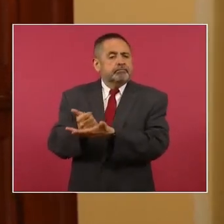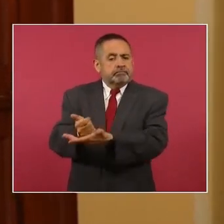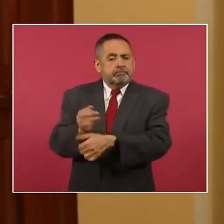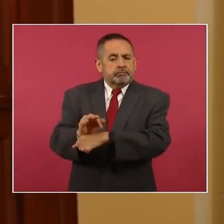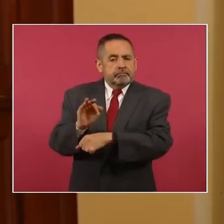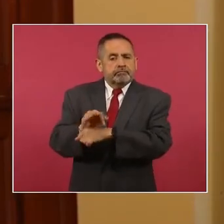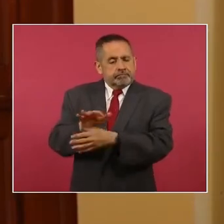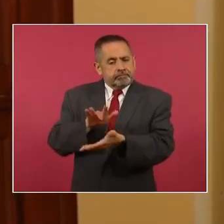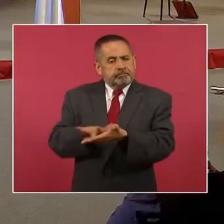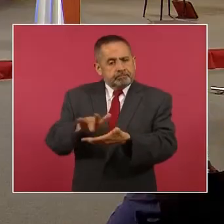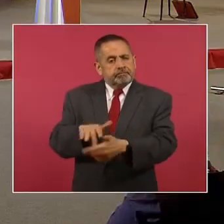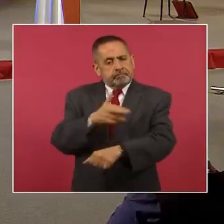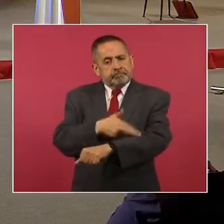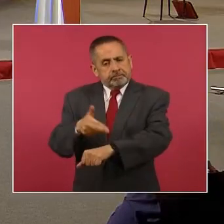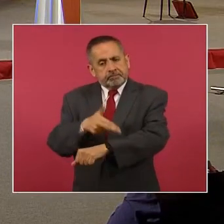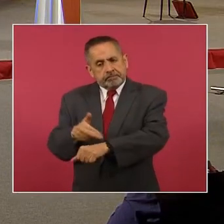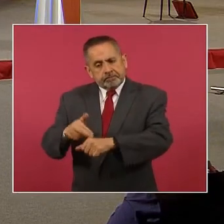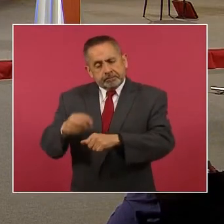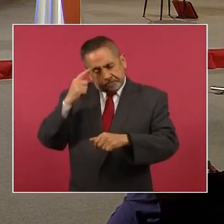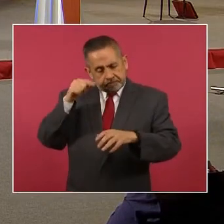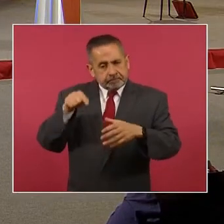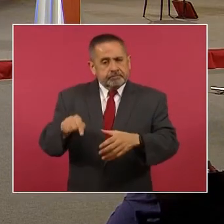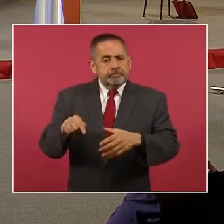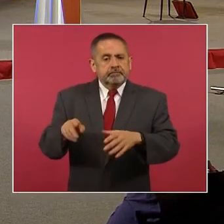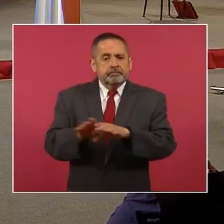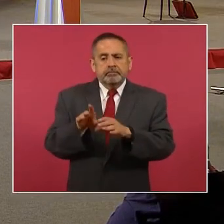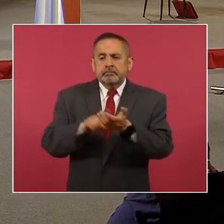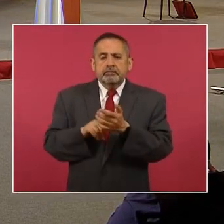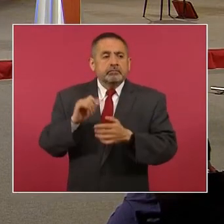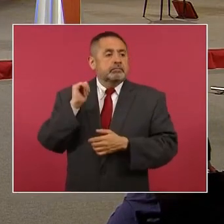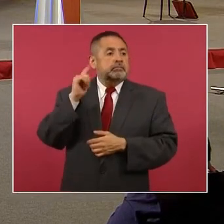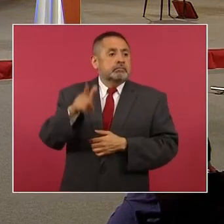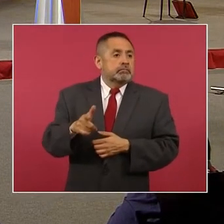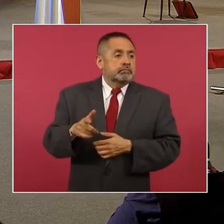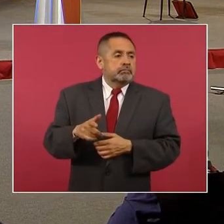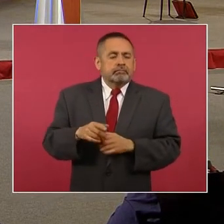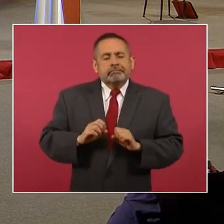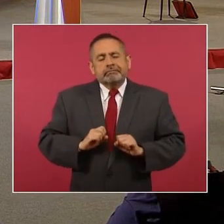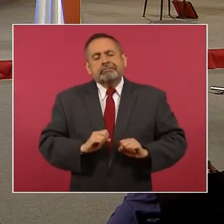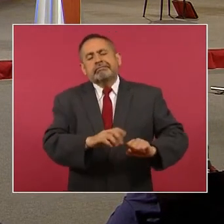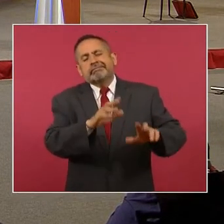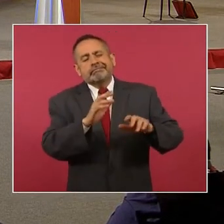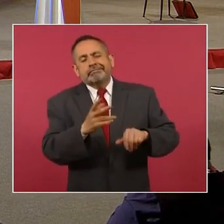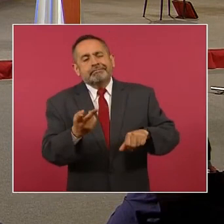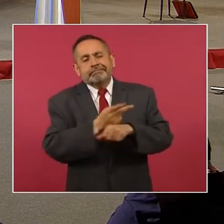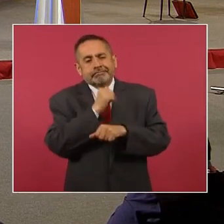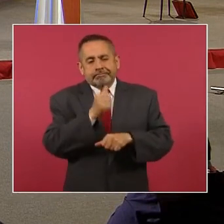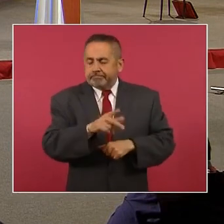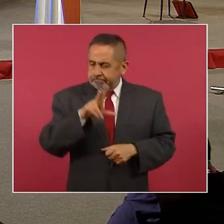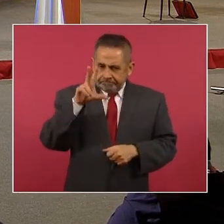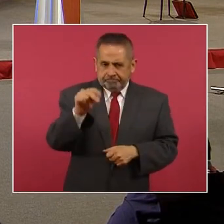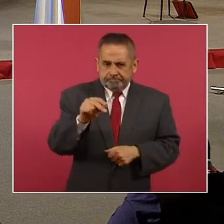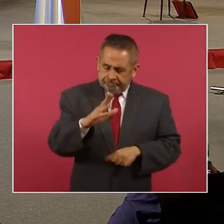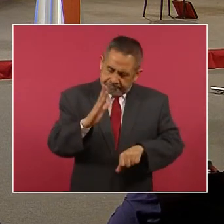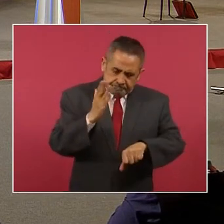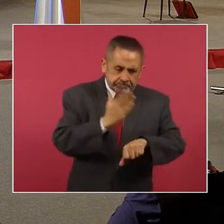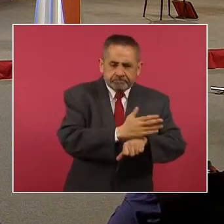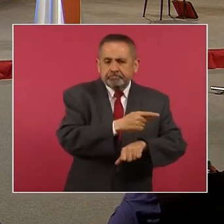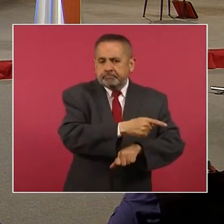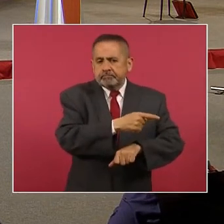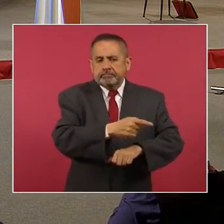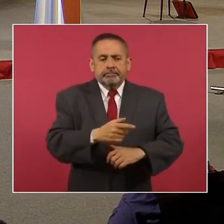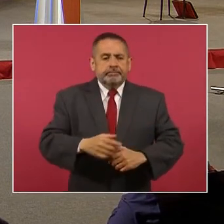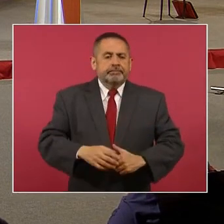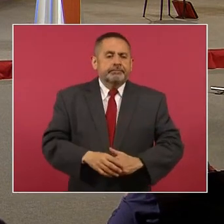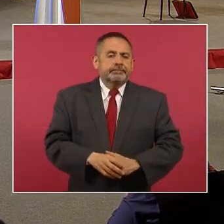gestiones necesarias para que no haya impunidad, para que haya cero impunidad.